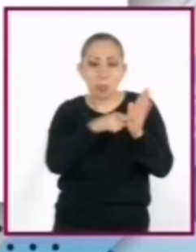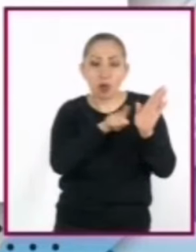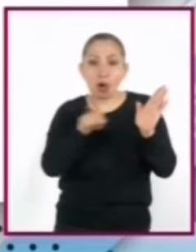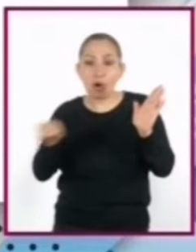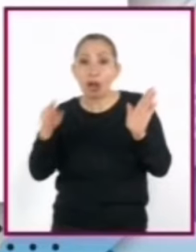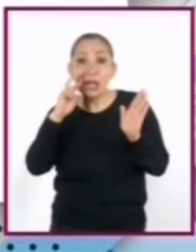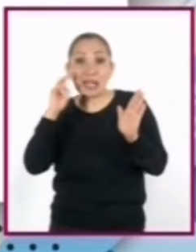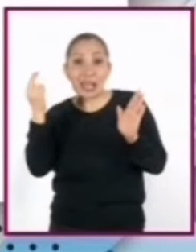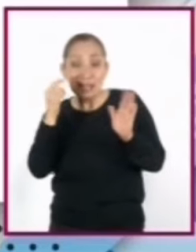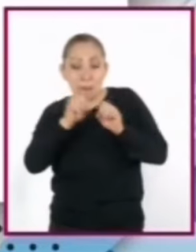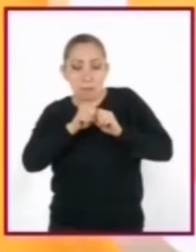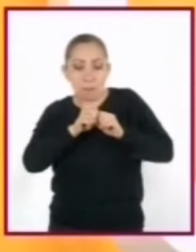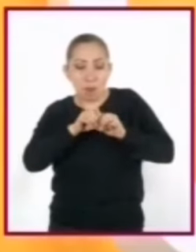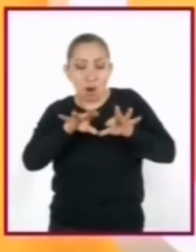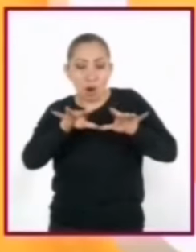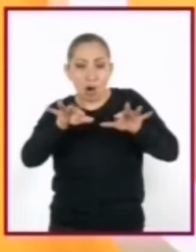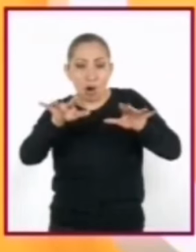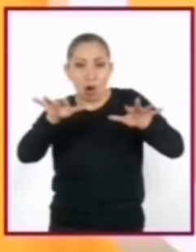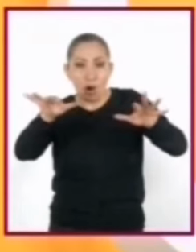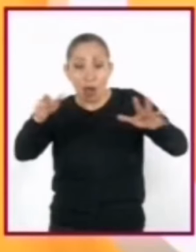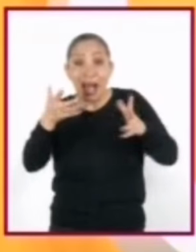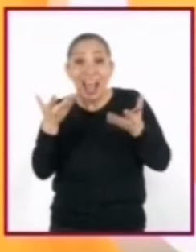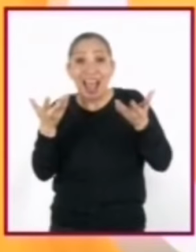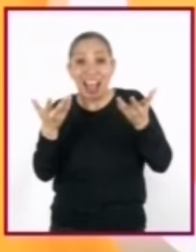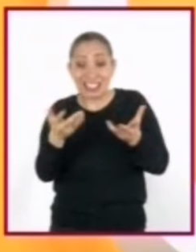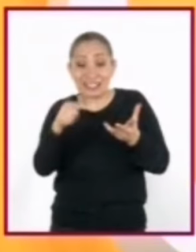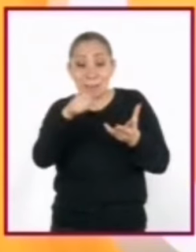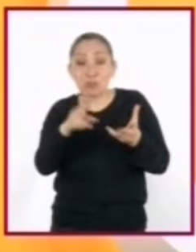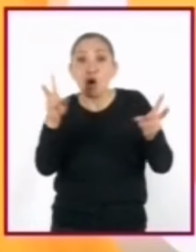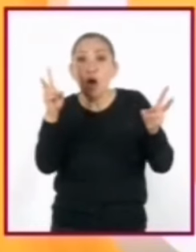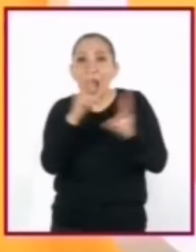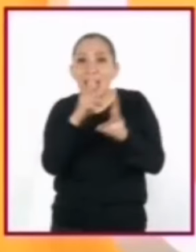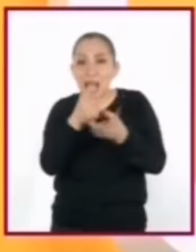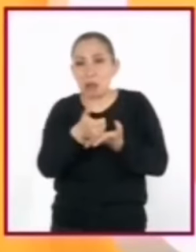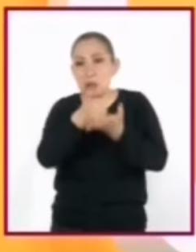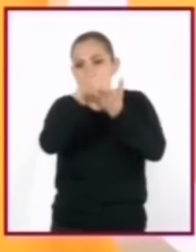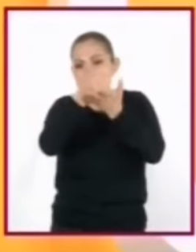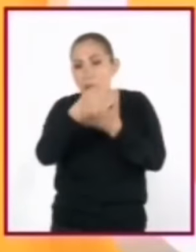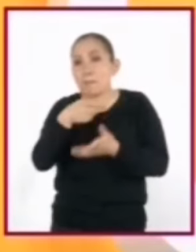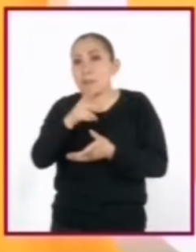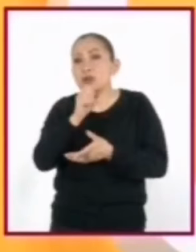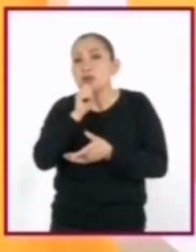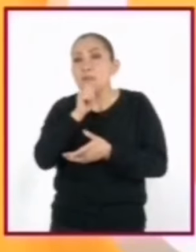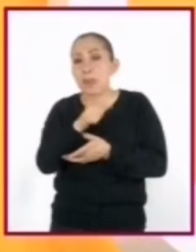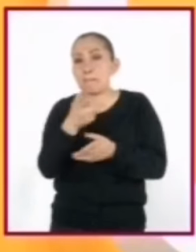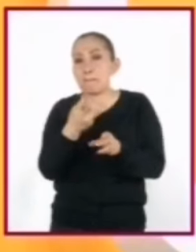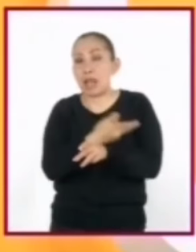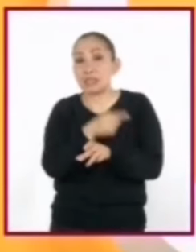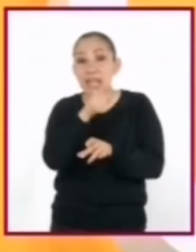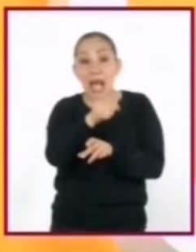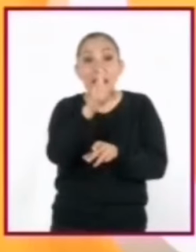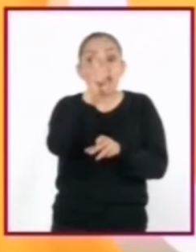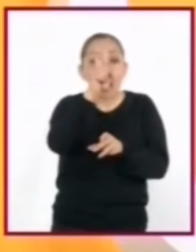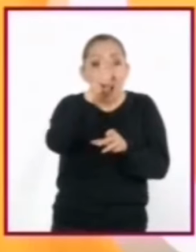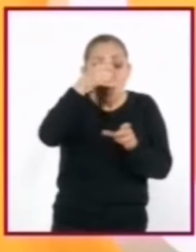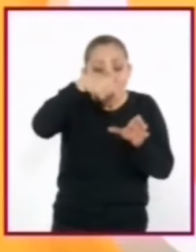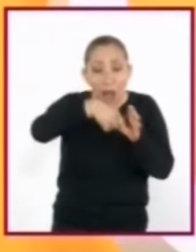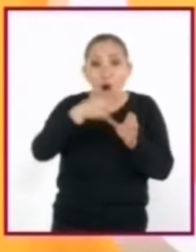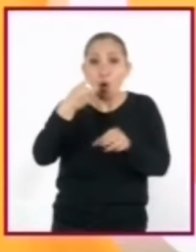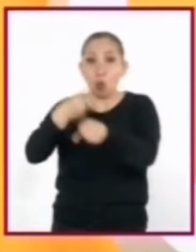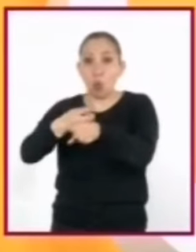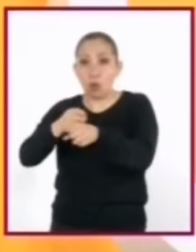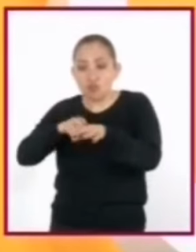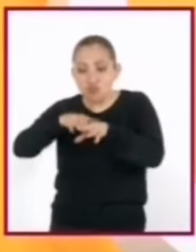un medio para propagarse, que generalmente es el aire, aunque también ocurre en líquidos o